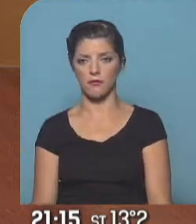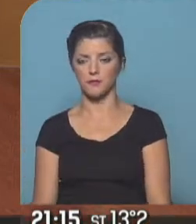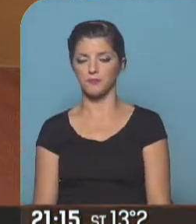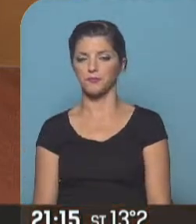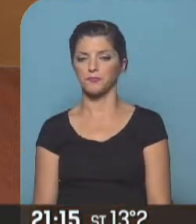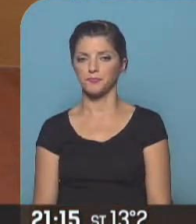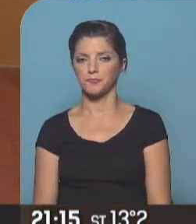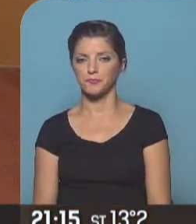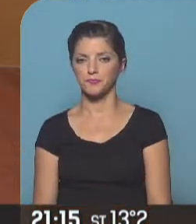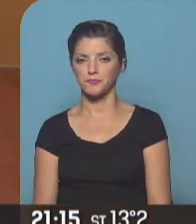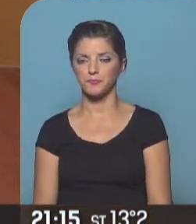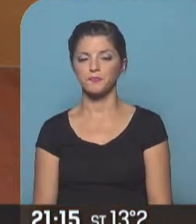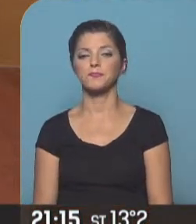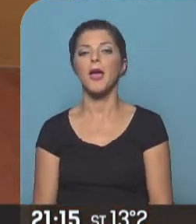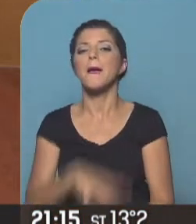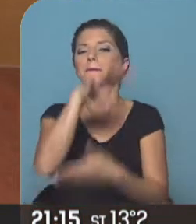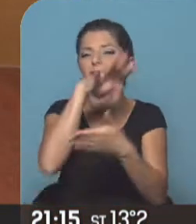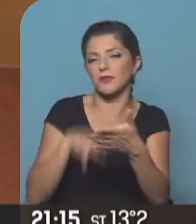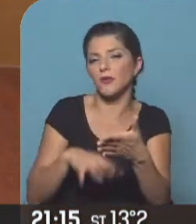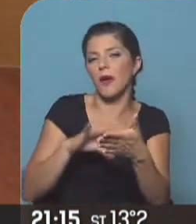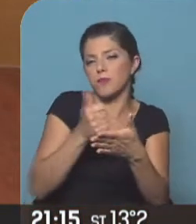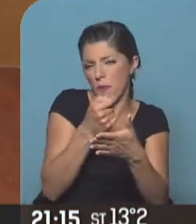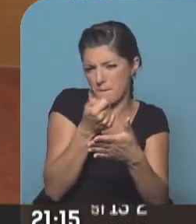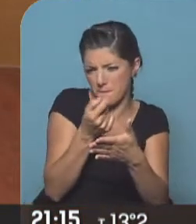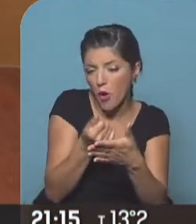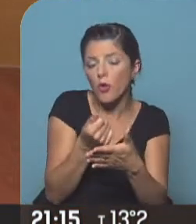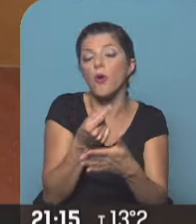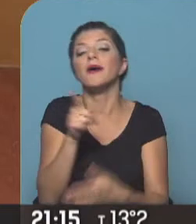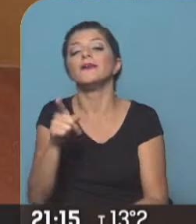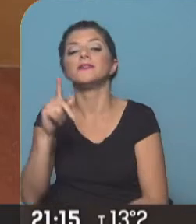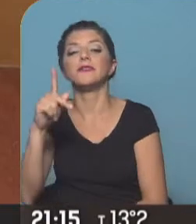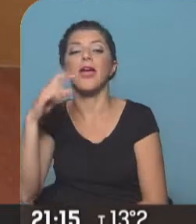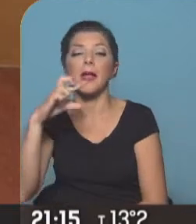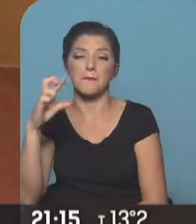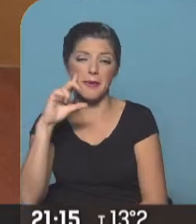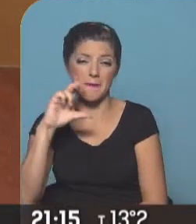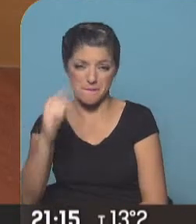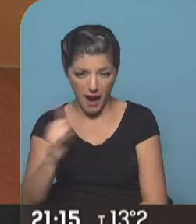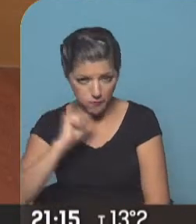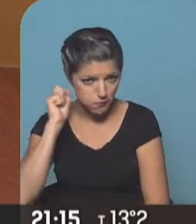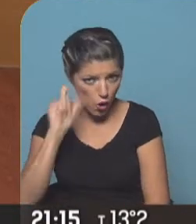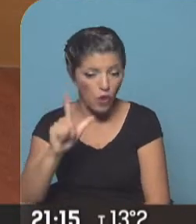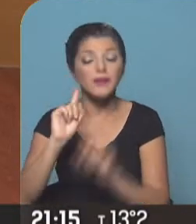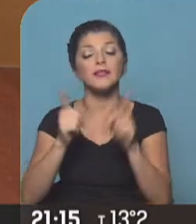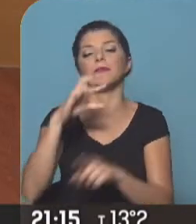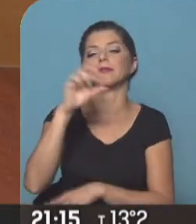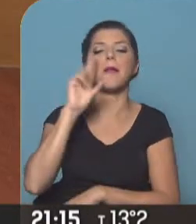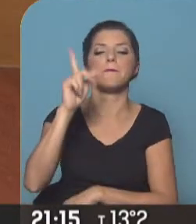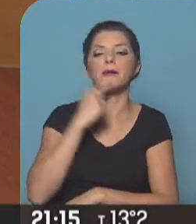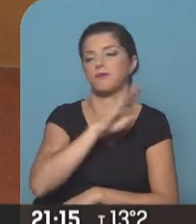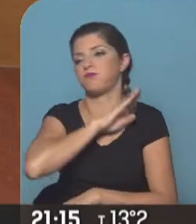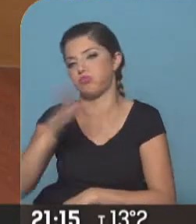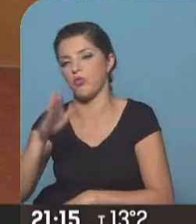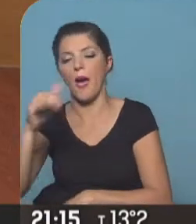Victoria por la mínima del Barcelona, la vuelta al gol del Pipita Gonzalo Higuaín y un aplastante triunfo del Paris Saint-Germain ante el Bayern Múnich,